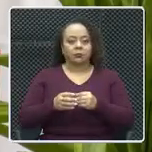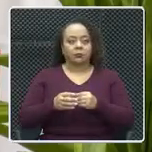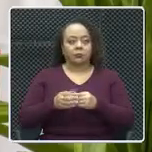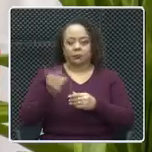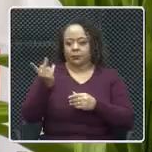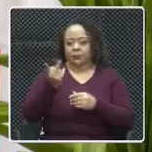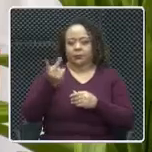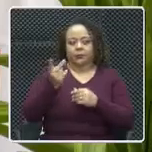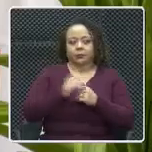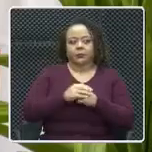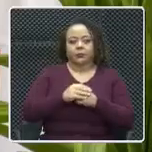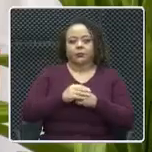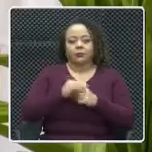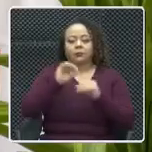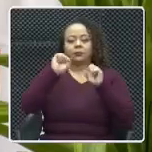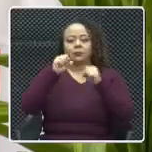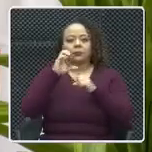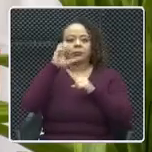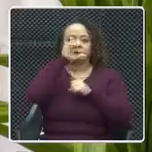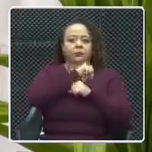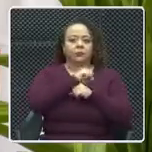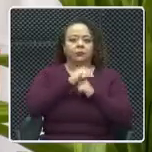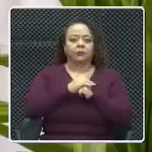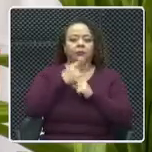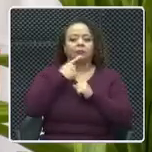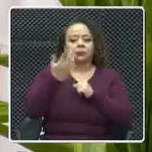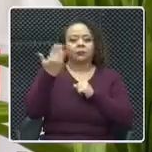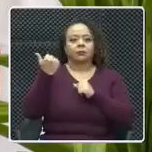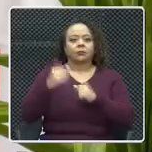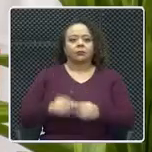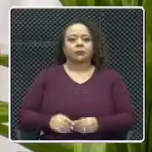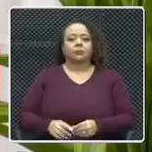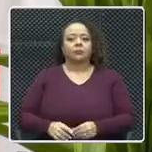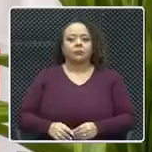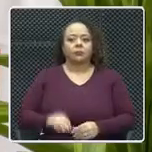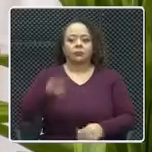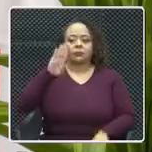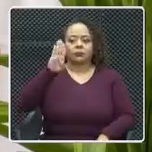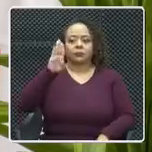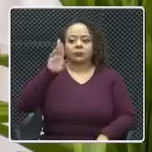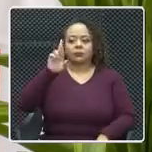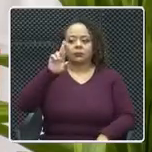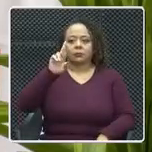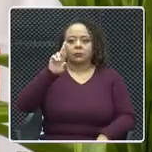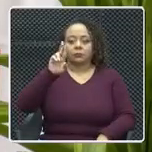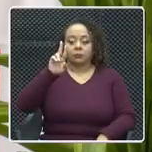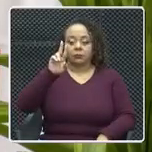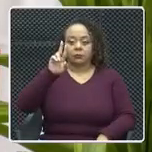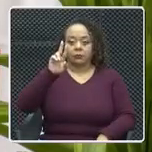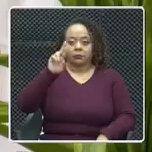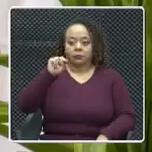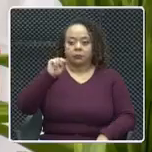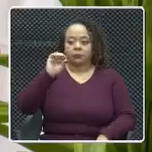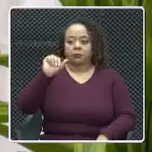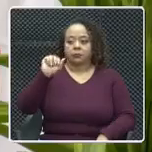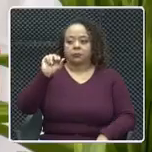Carolina, podemos identificar lo que nos decías ahora, ¿verdad? Que el burnout realmente no es